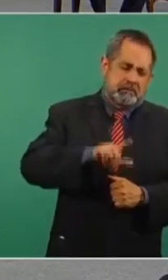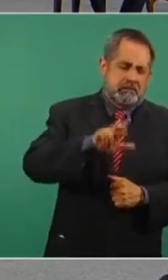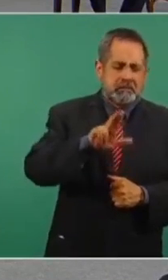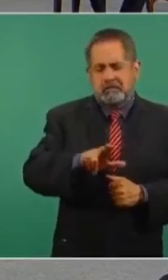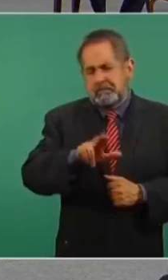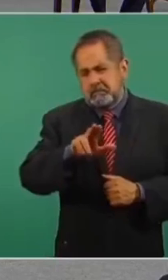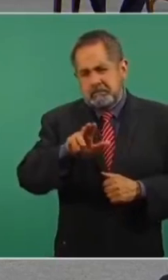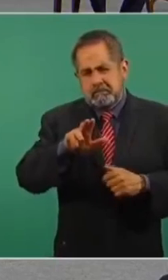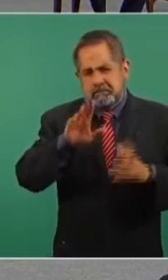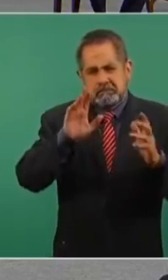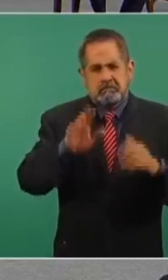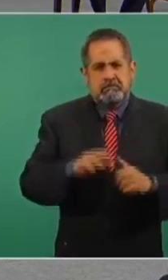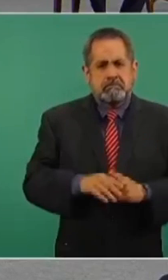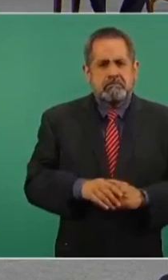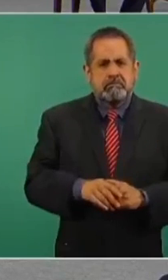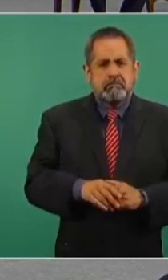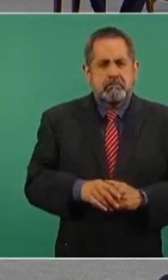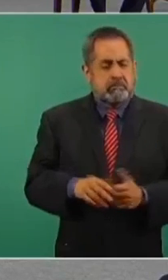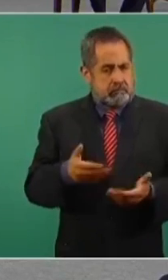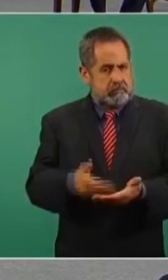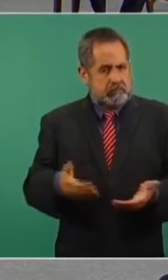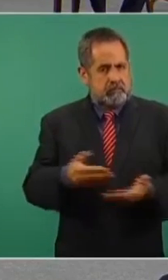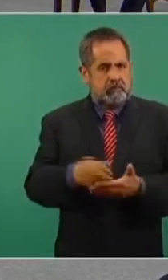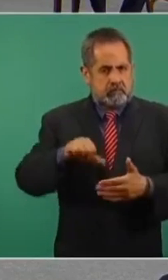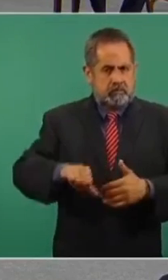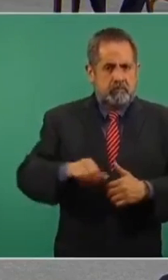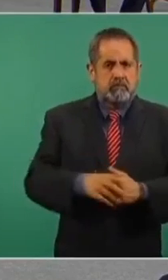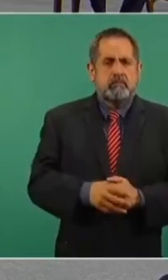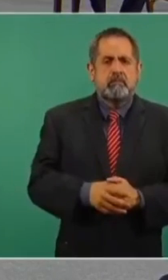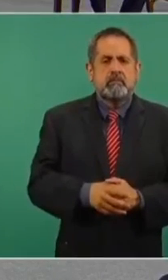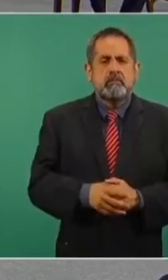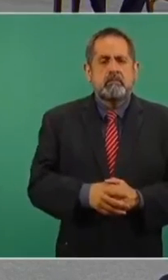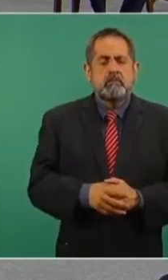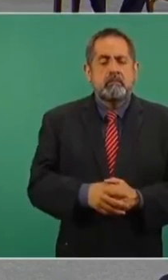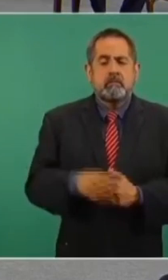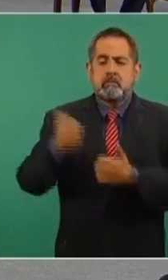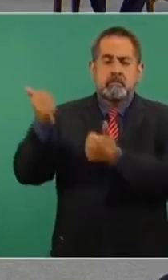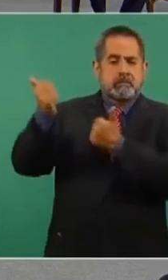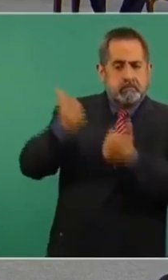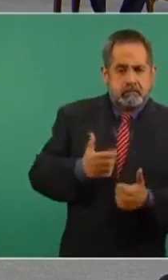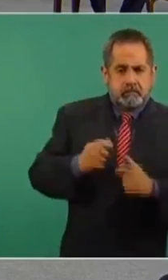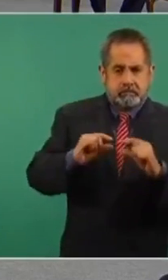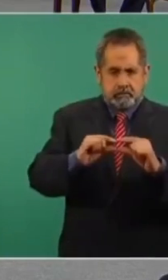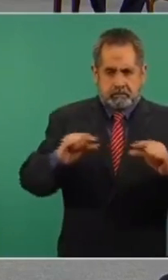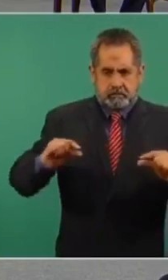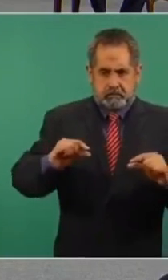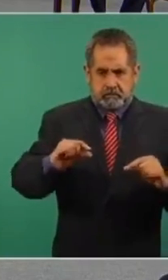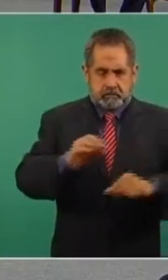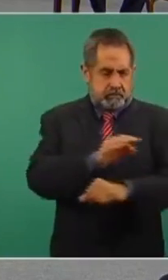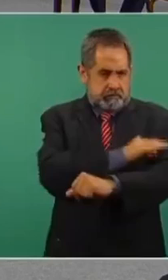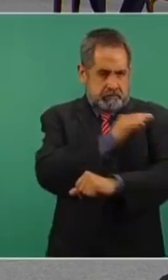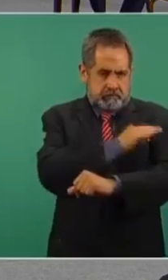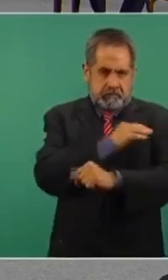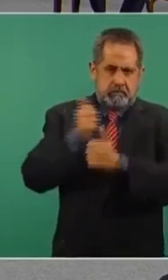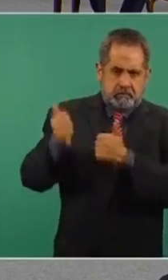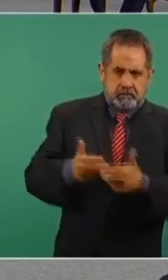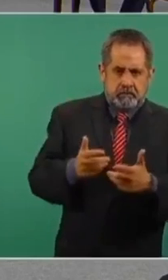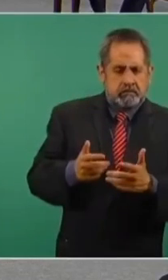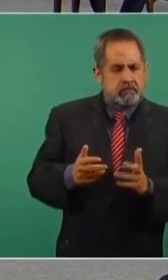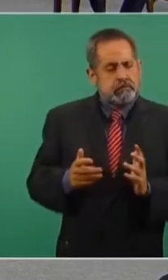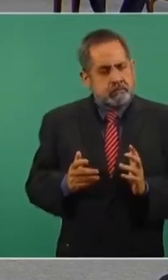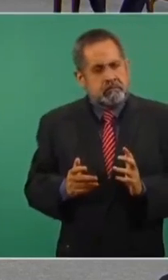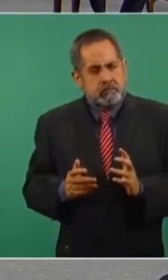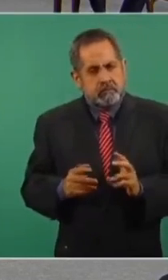martes y ahora están llegando vacunas y